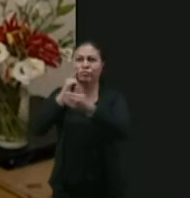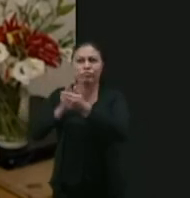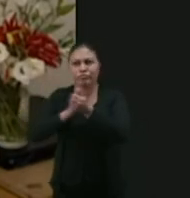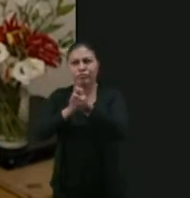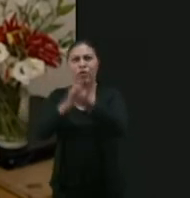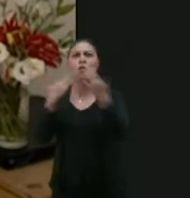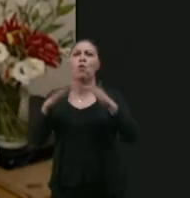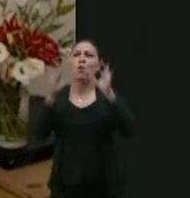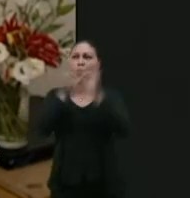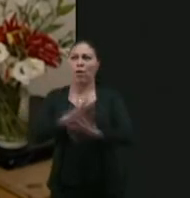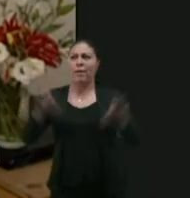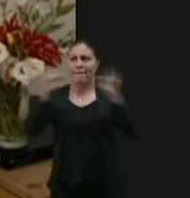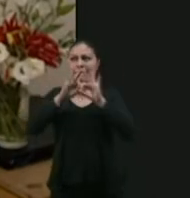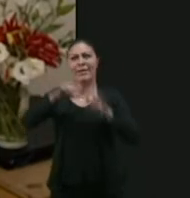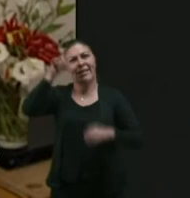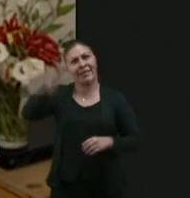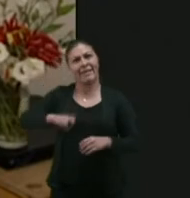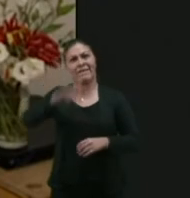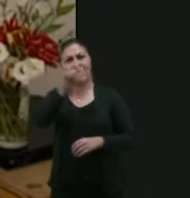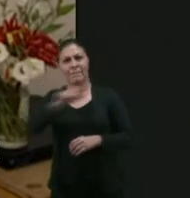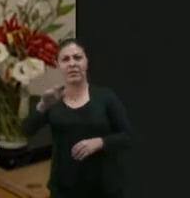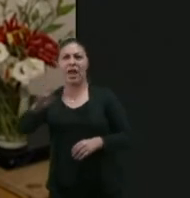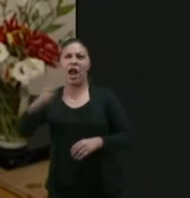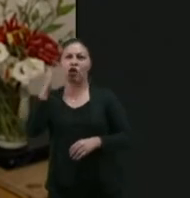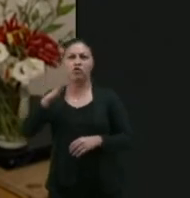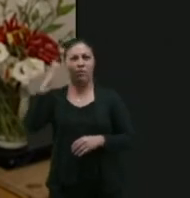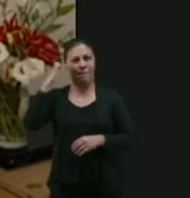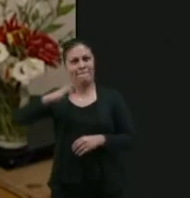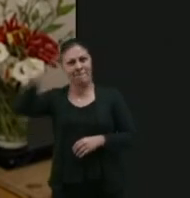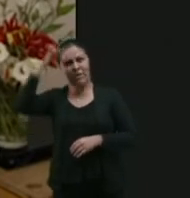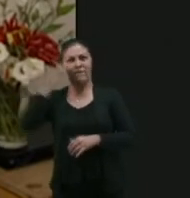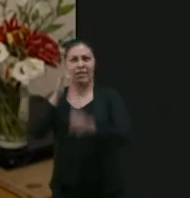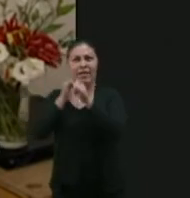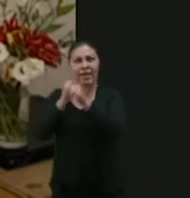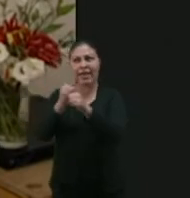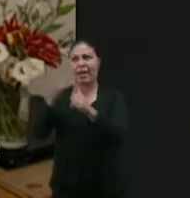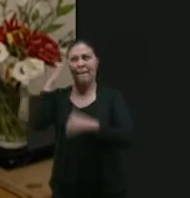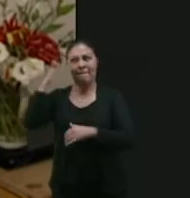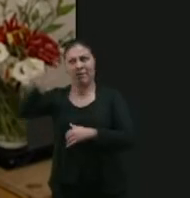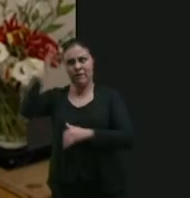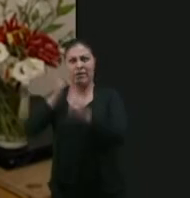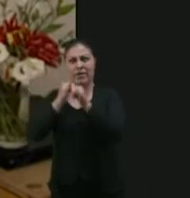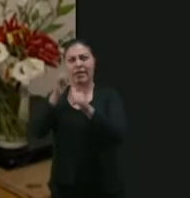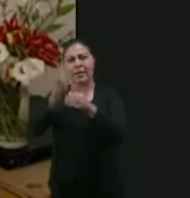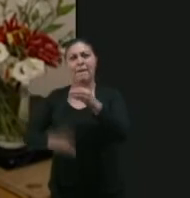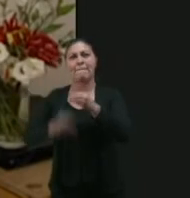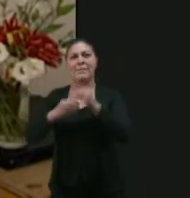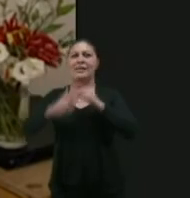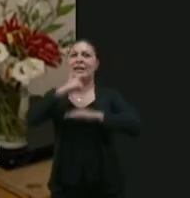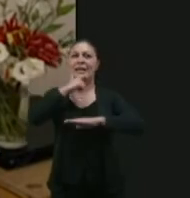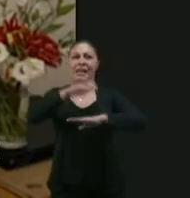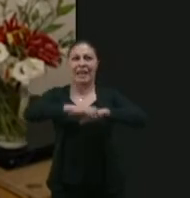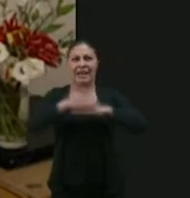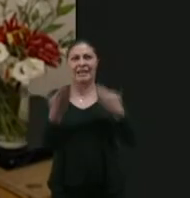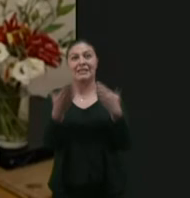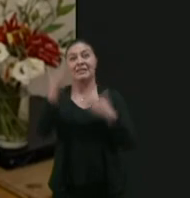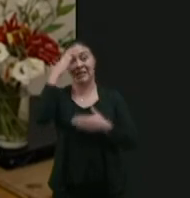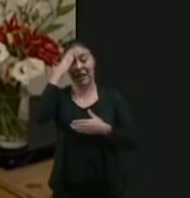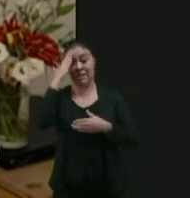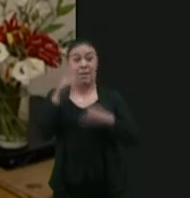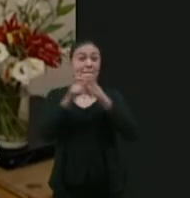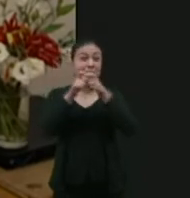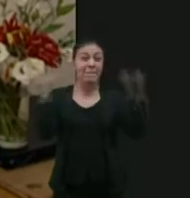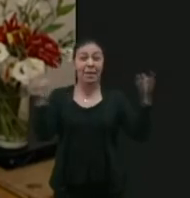hay suficientes personas estudiando ingeniería. Y yo no diría únicamente ingeniería, sino también inglés. Sé que muchos de los países en América